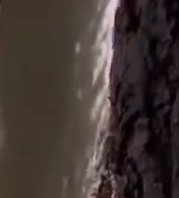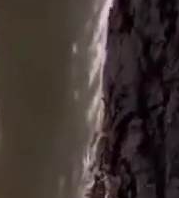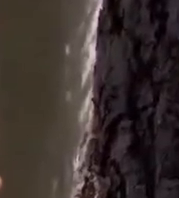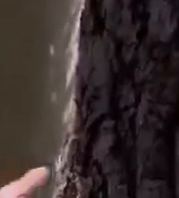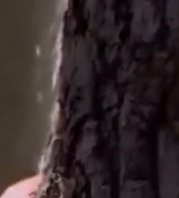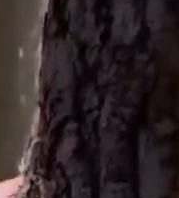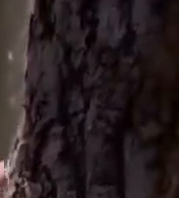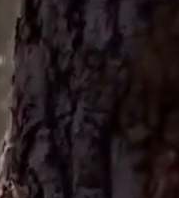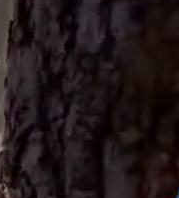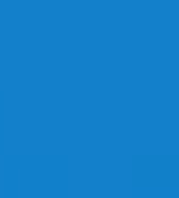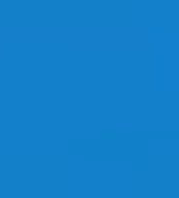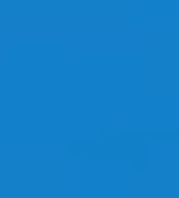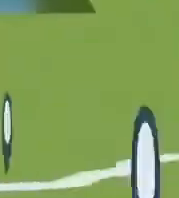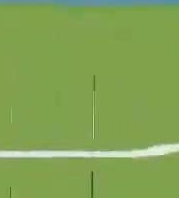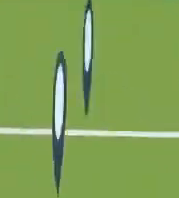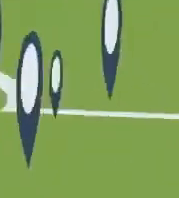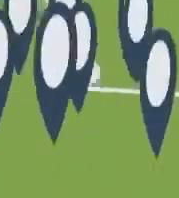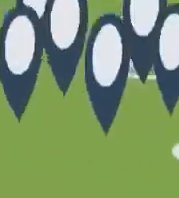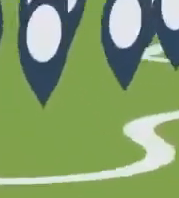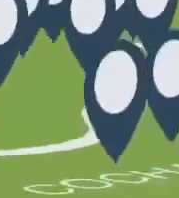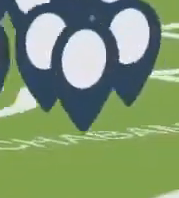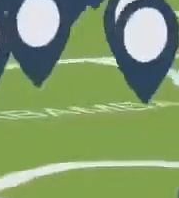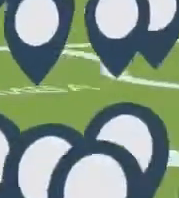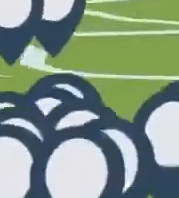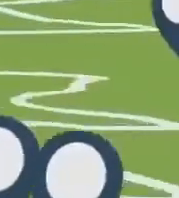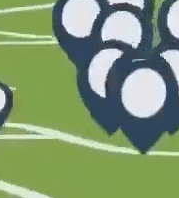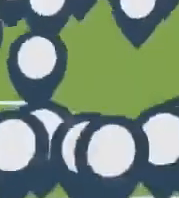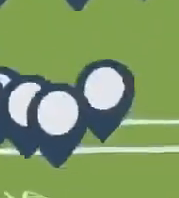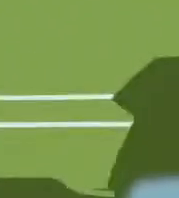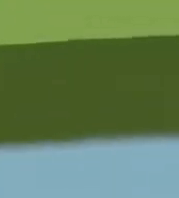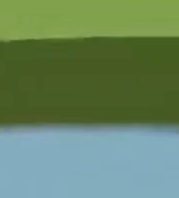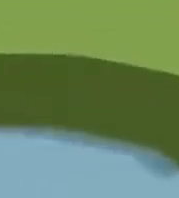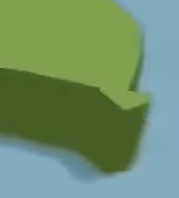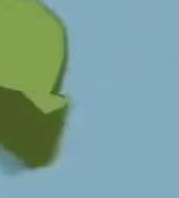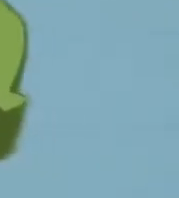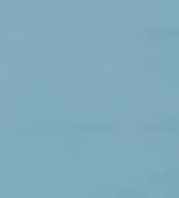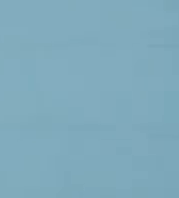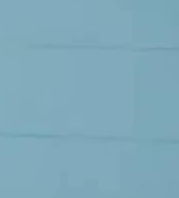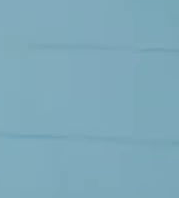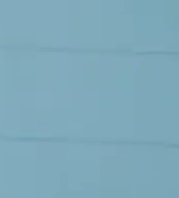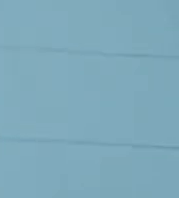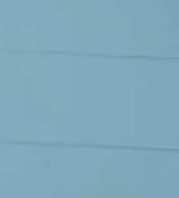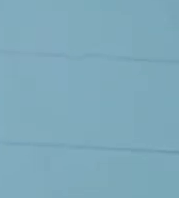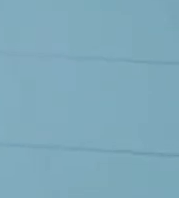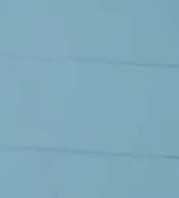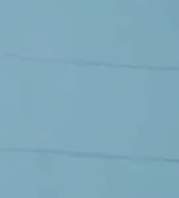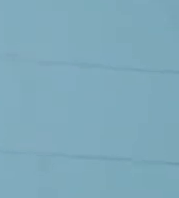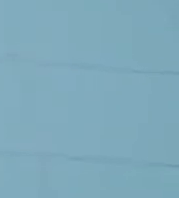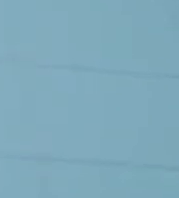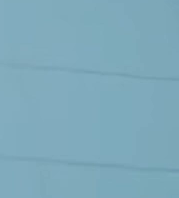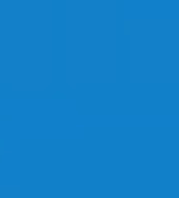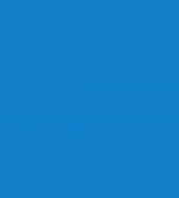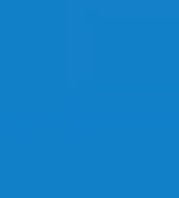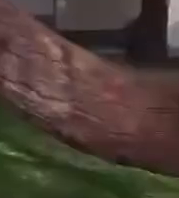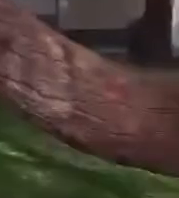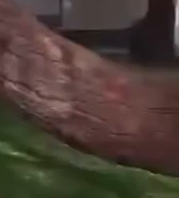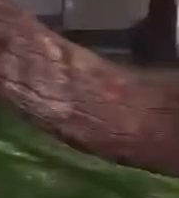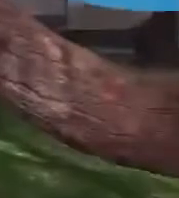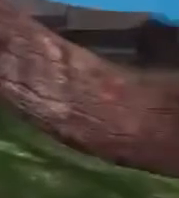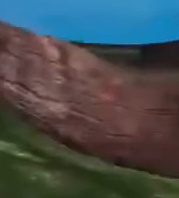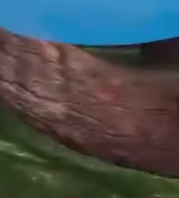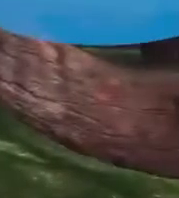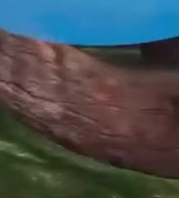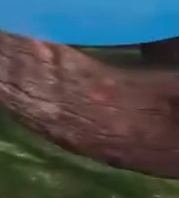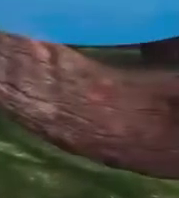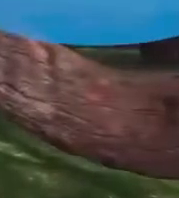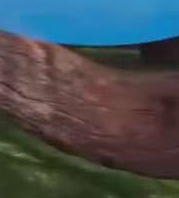esta época donde todos nos tenemos que cuidar, Univida habilitó más puntos de venta personales y digitales. No te olvides de adquirir tu